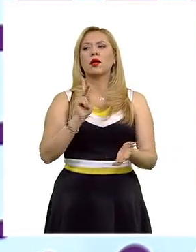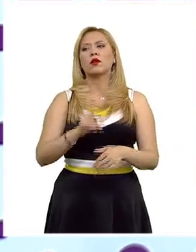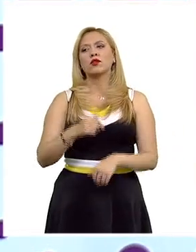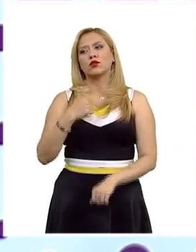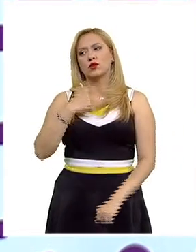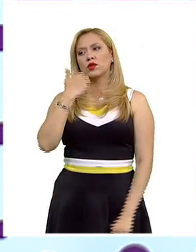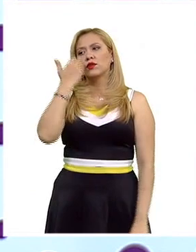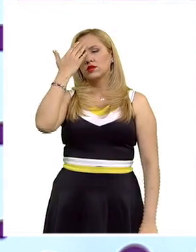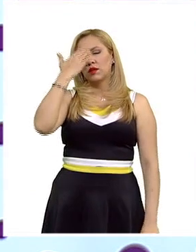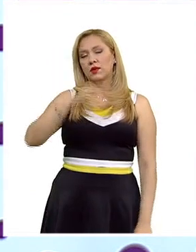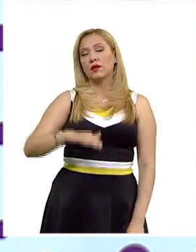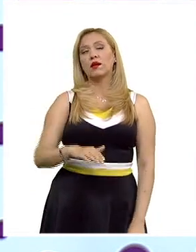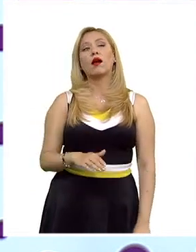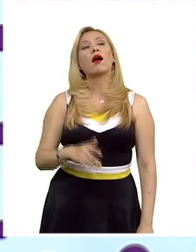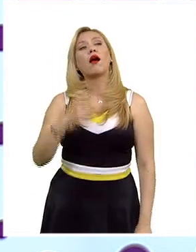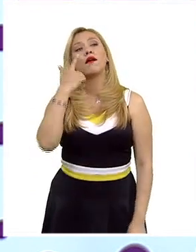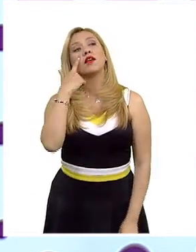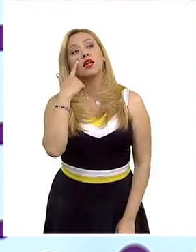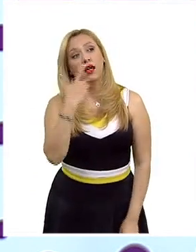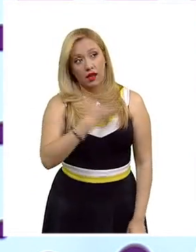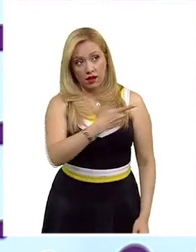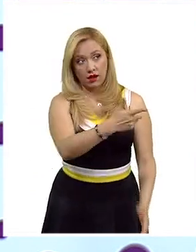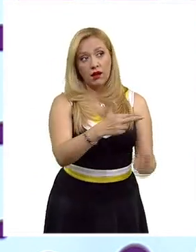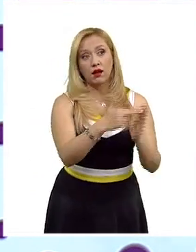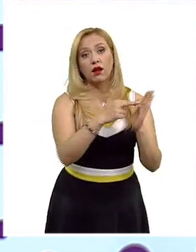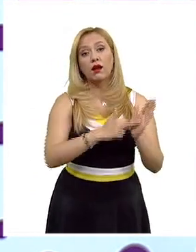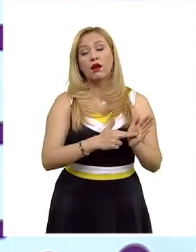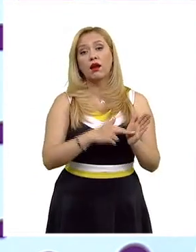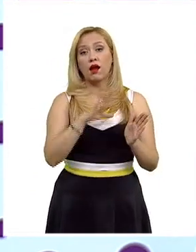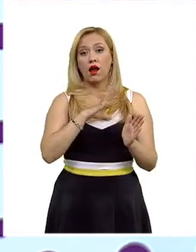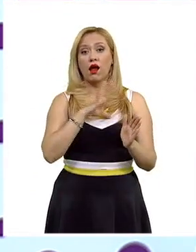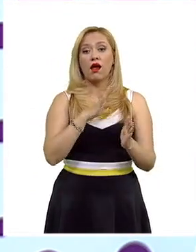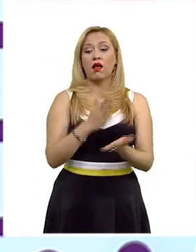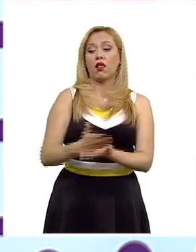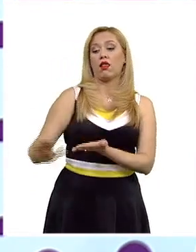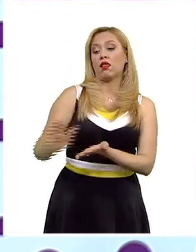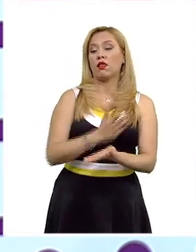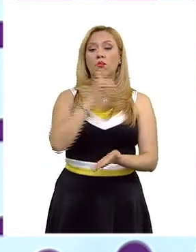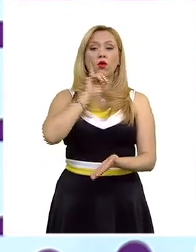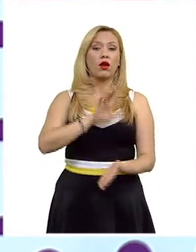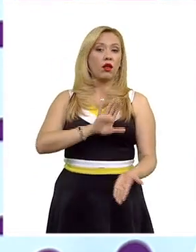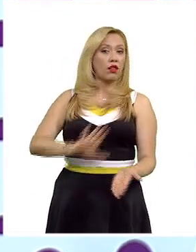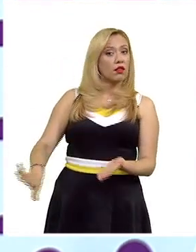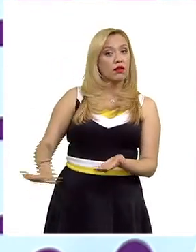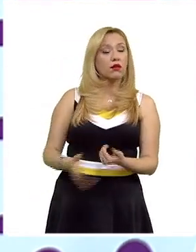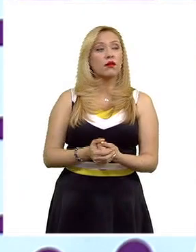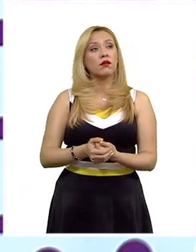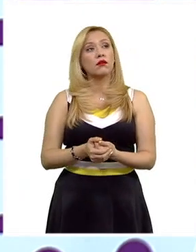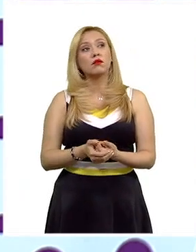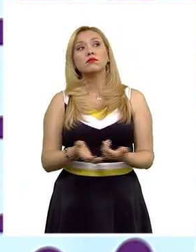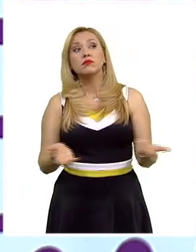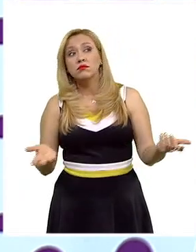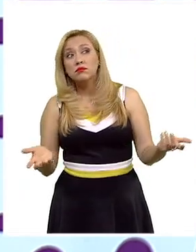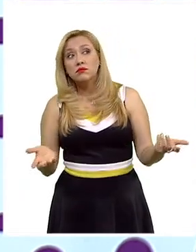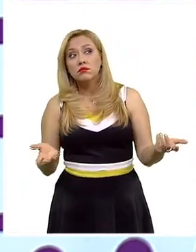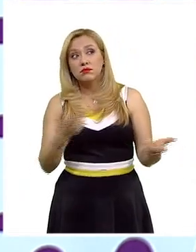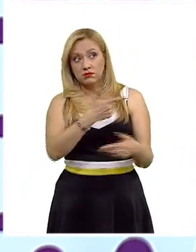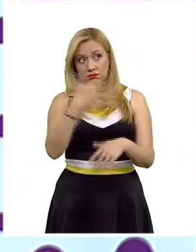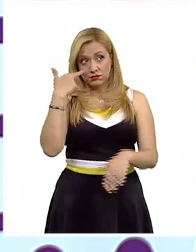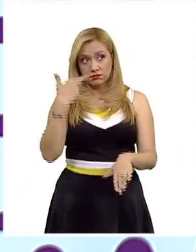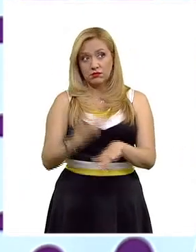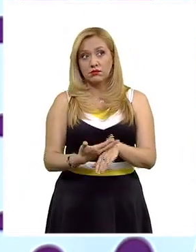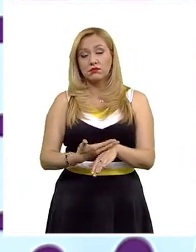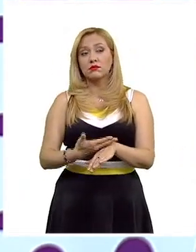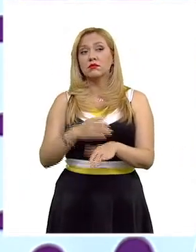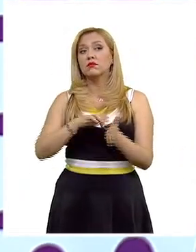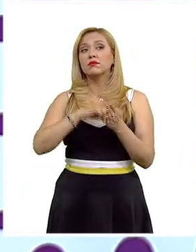quisiera saber si cuentan con protocolos, si hay segregación ocupacional, si hay mecanismos de corresponsabilidad en la